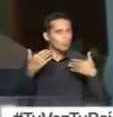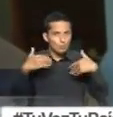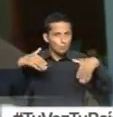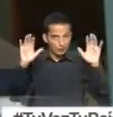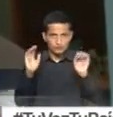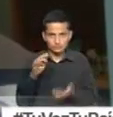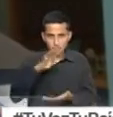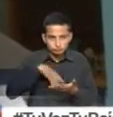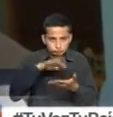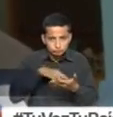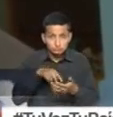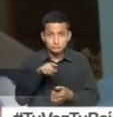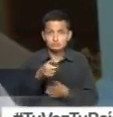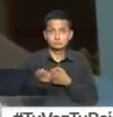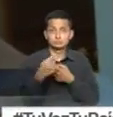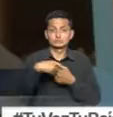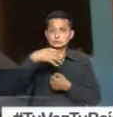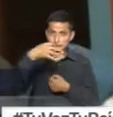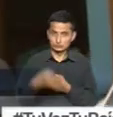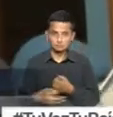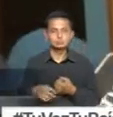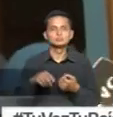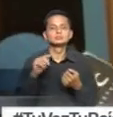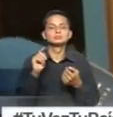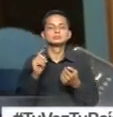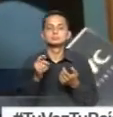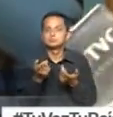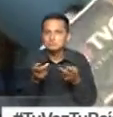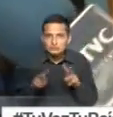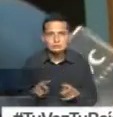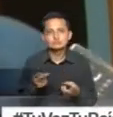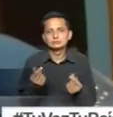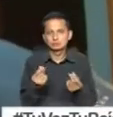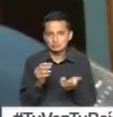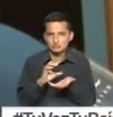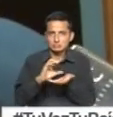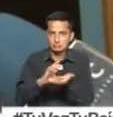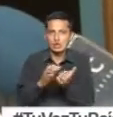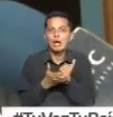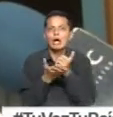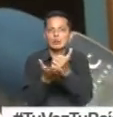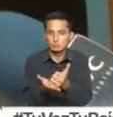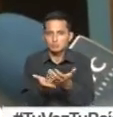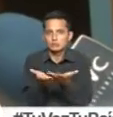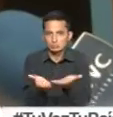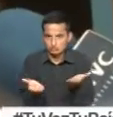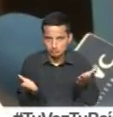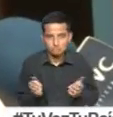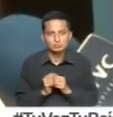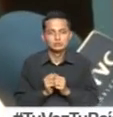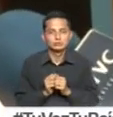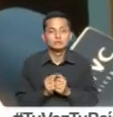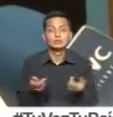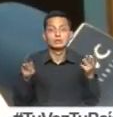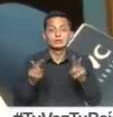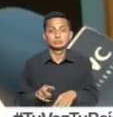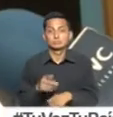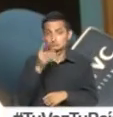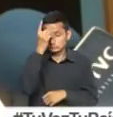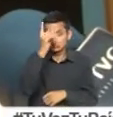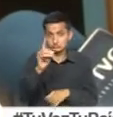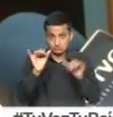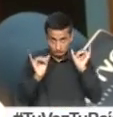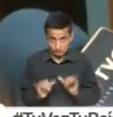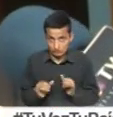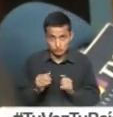Obviamente su cupo está asegurado. Reciben un beneficio económico, una ayuda económica aquí también, si es que deciden quedarse